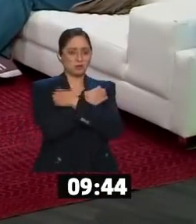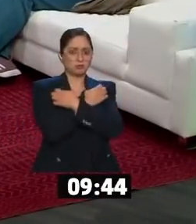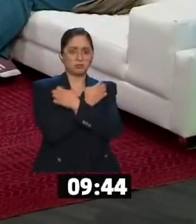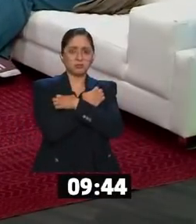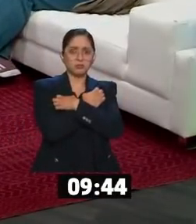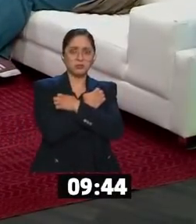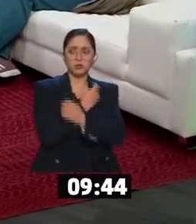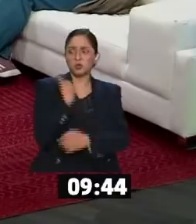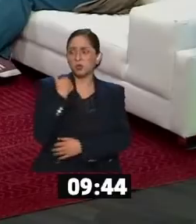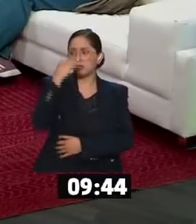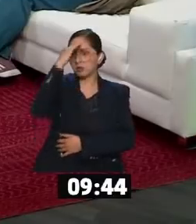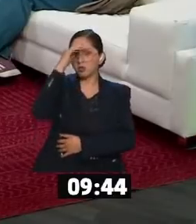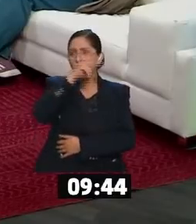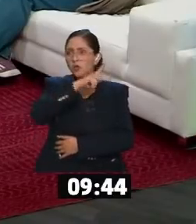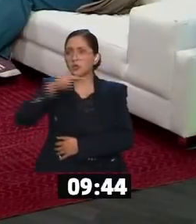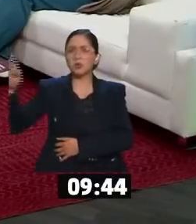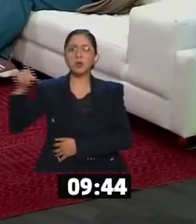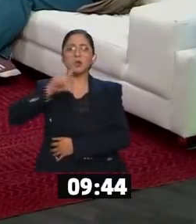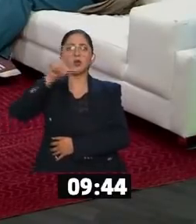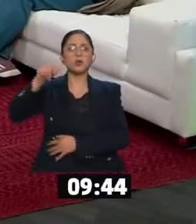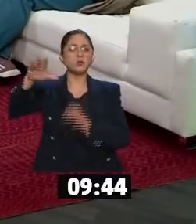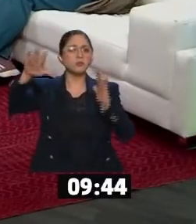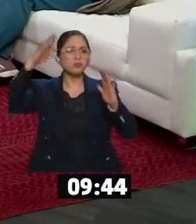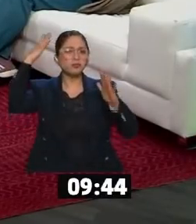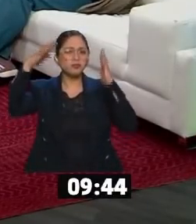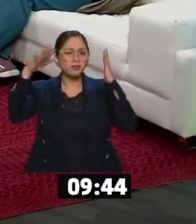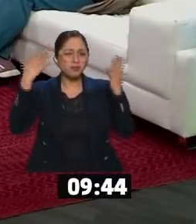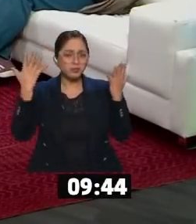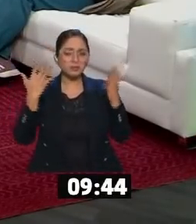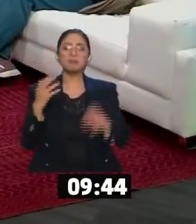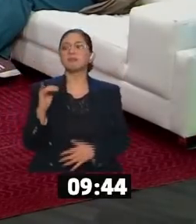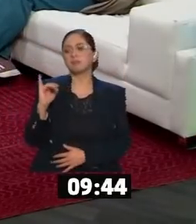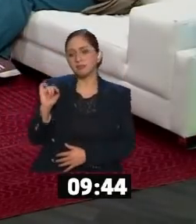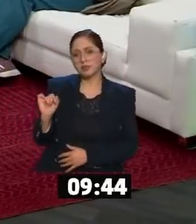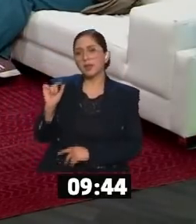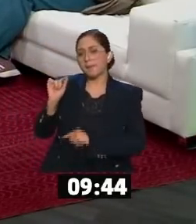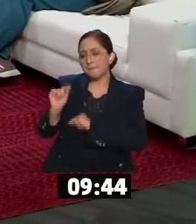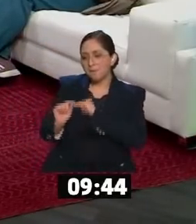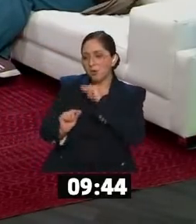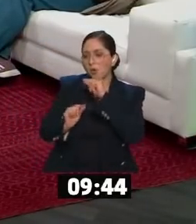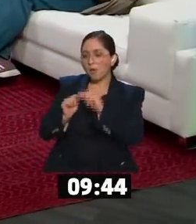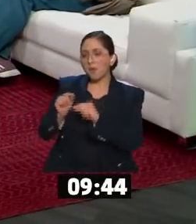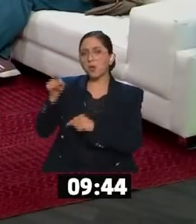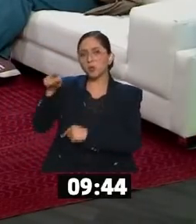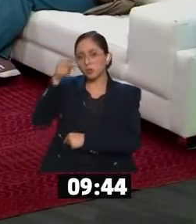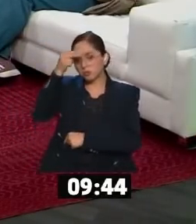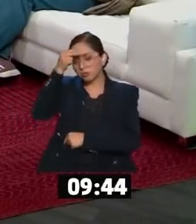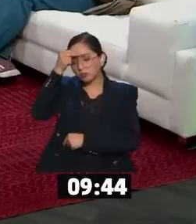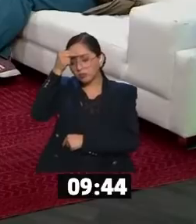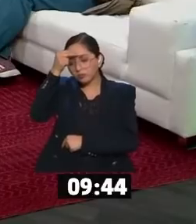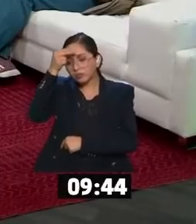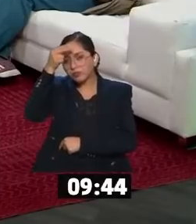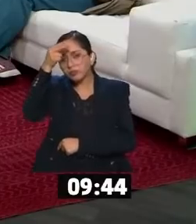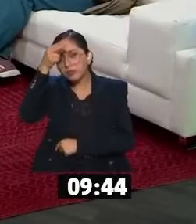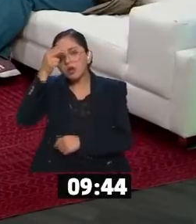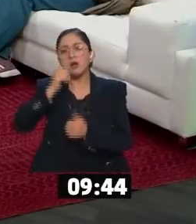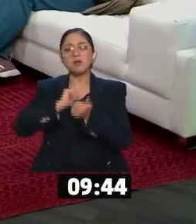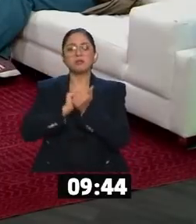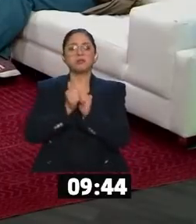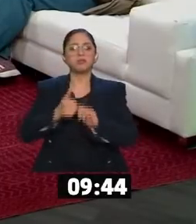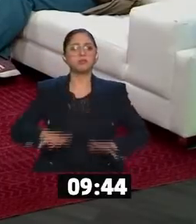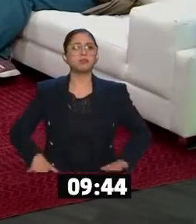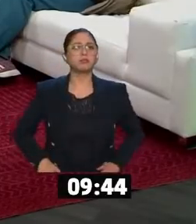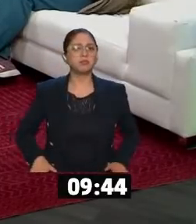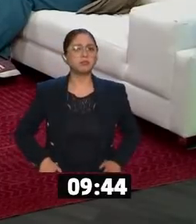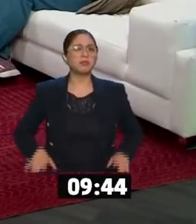Claro, es que precisamente el conocimiento pues se va acumulando, se va transformando y somos diferentes. Y la otra